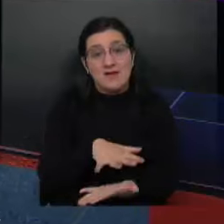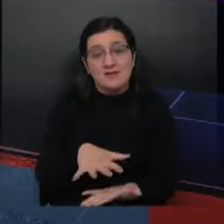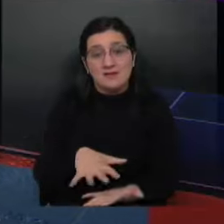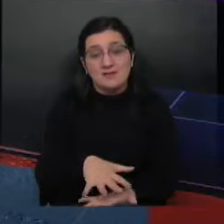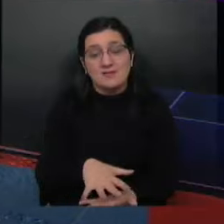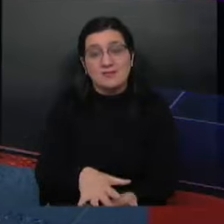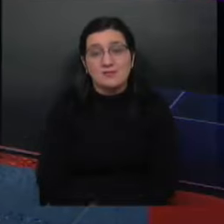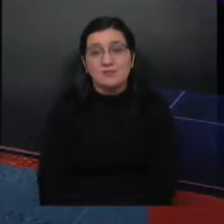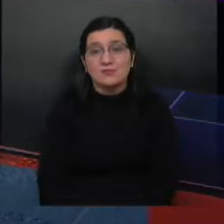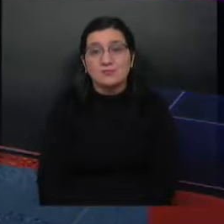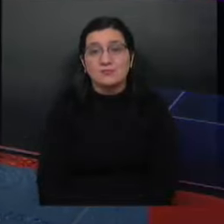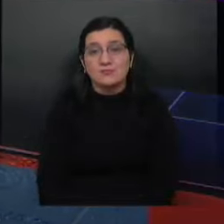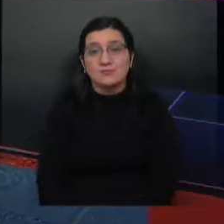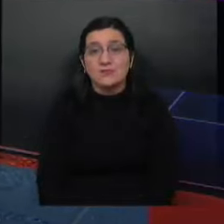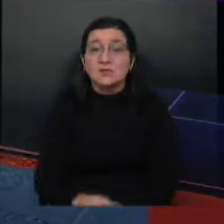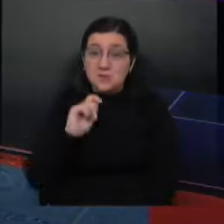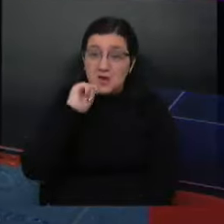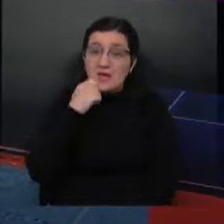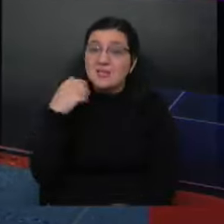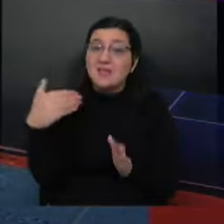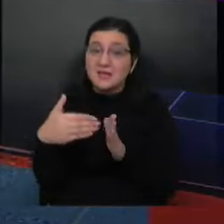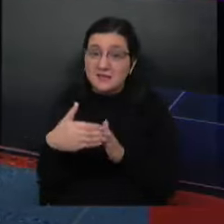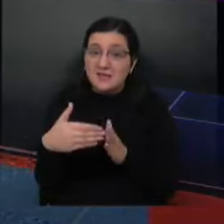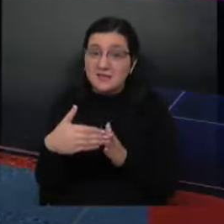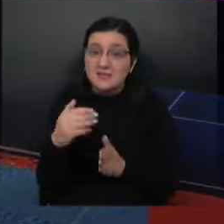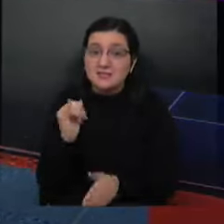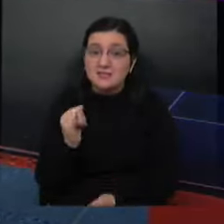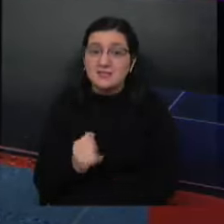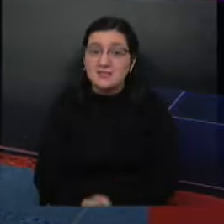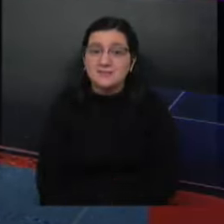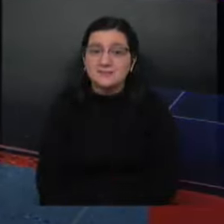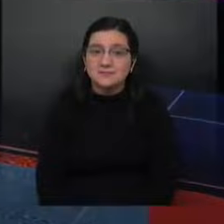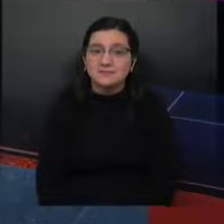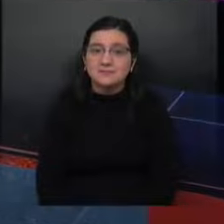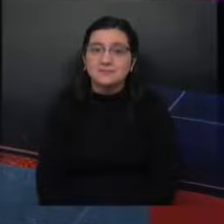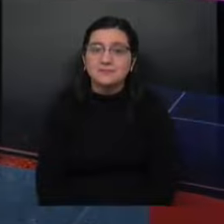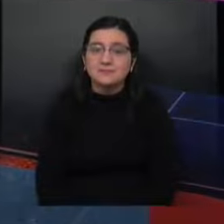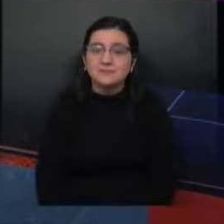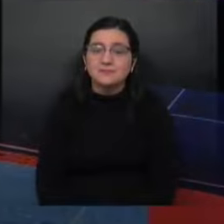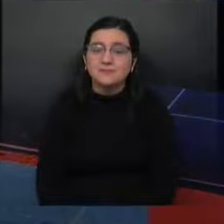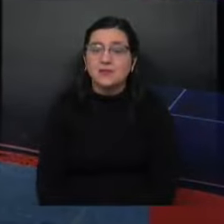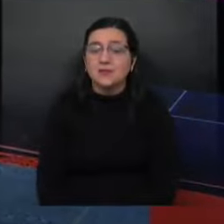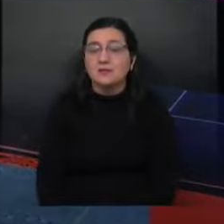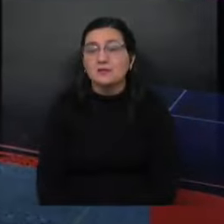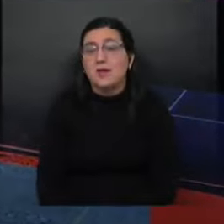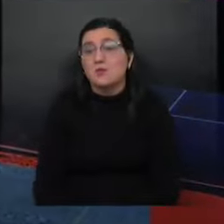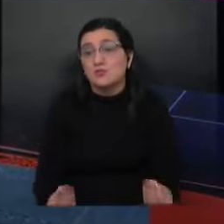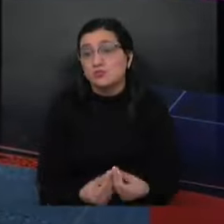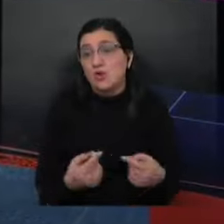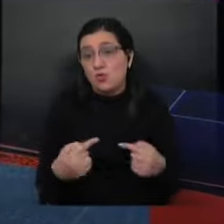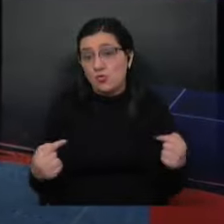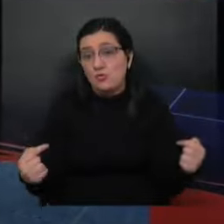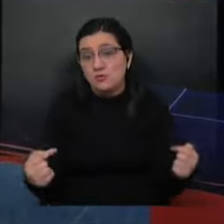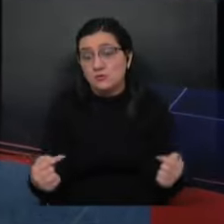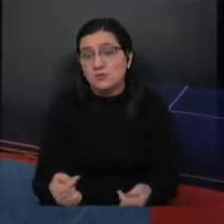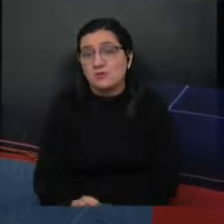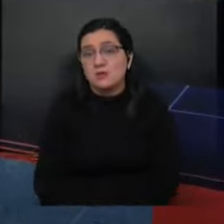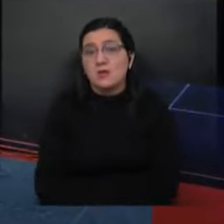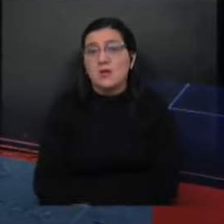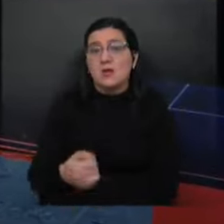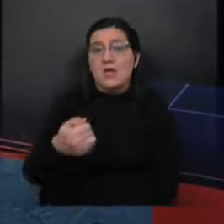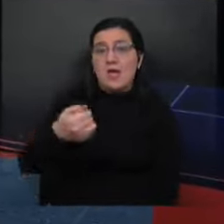los bueno es una linda esquina Esta no es una linda esquina donde han pasado cosas de todo viste el andorra lo tengo